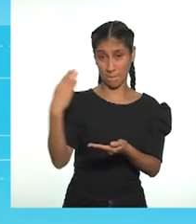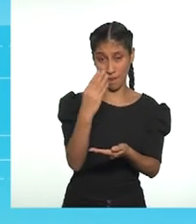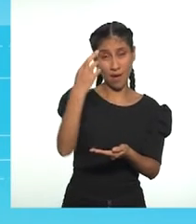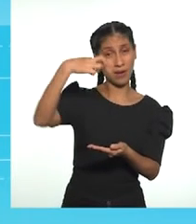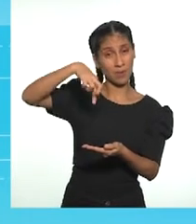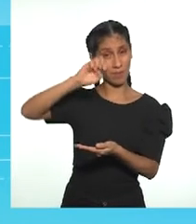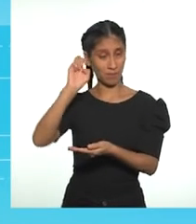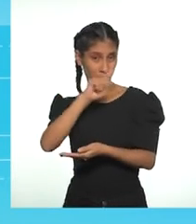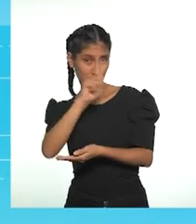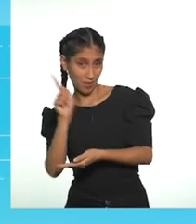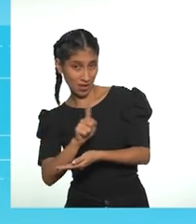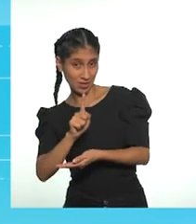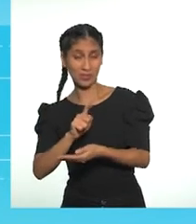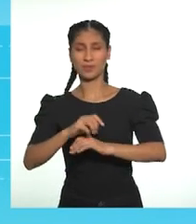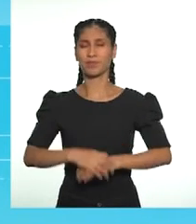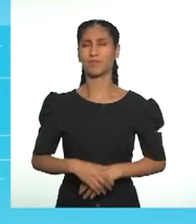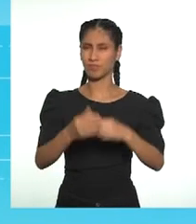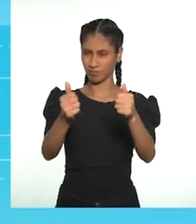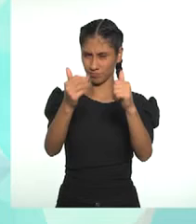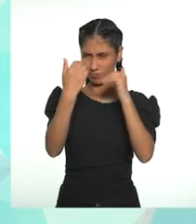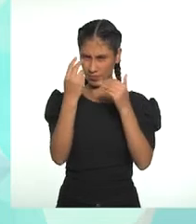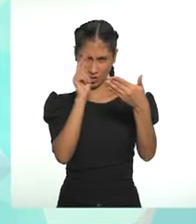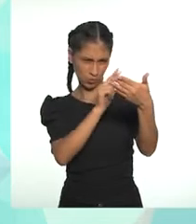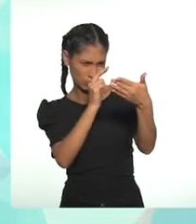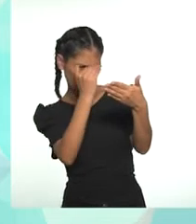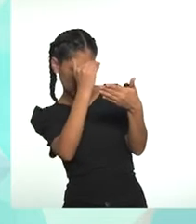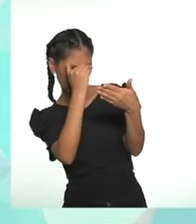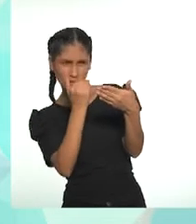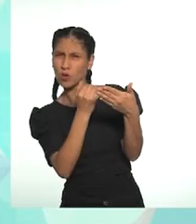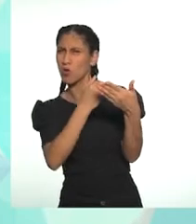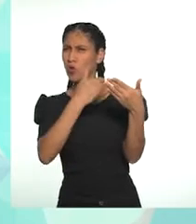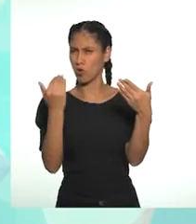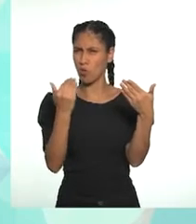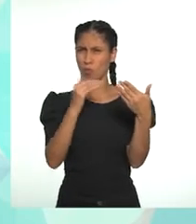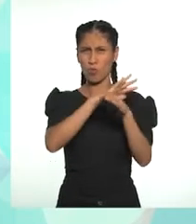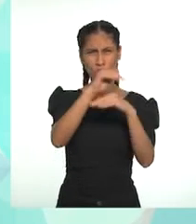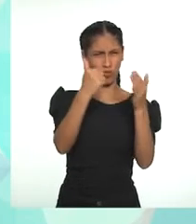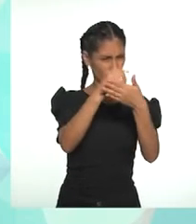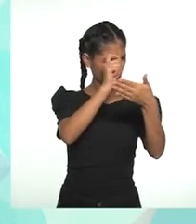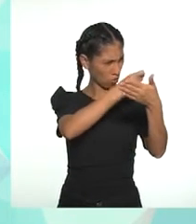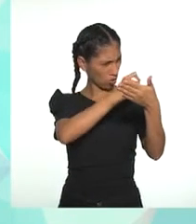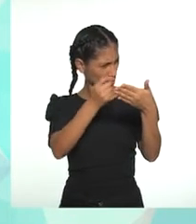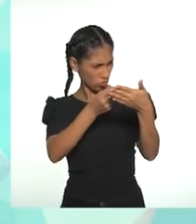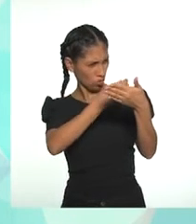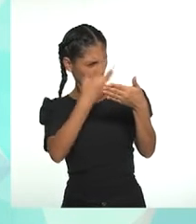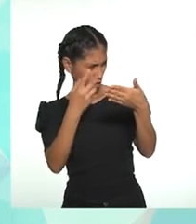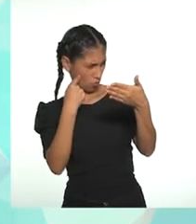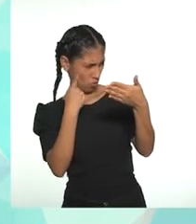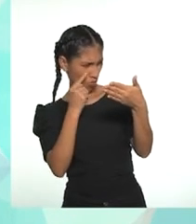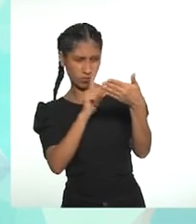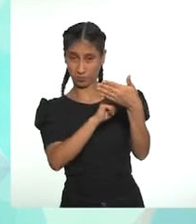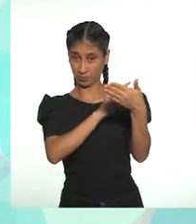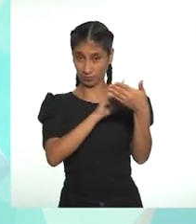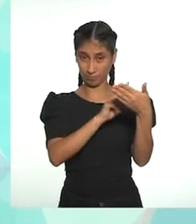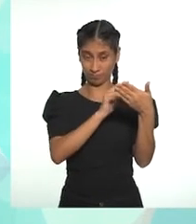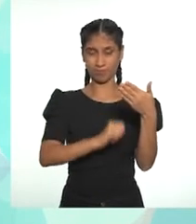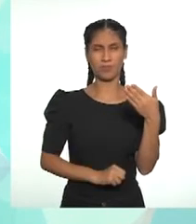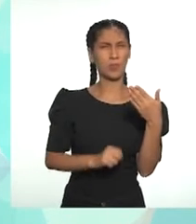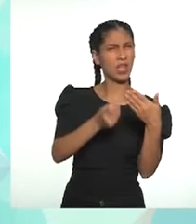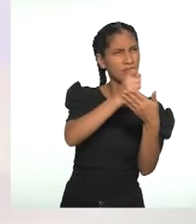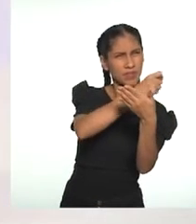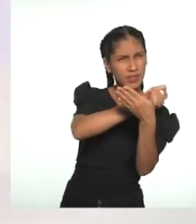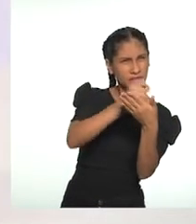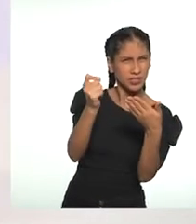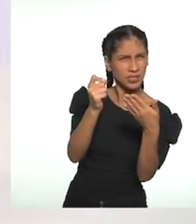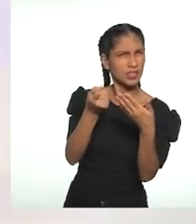MarPez para un consumo responsable. Veamos con atención la forma en la que están escritas las instrucciones que Alejandro acaba de